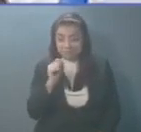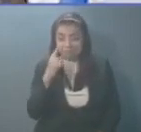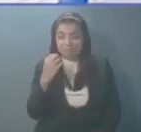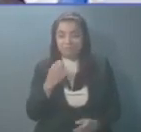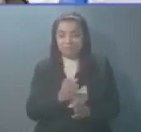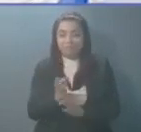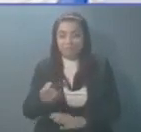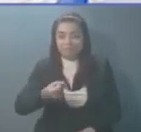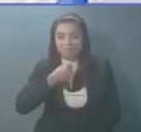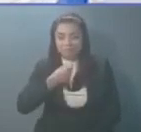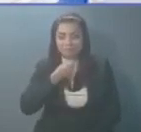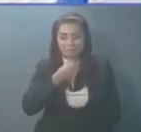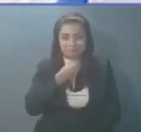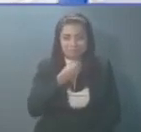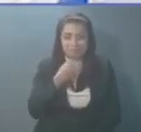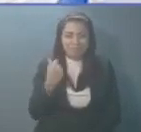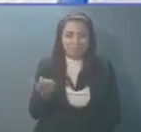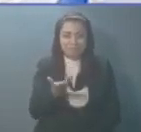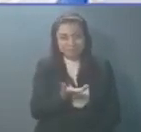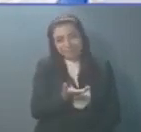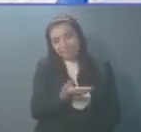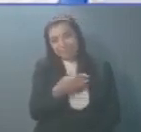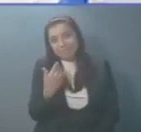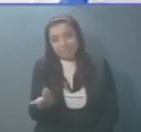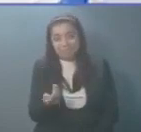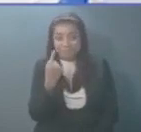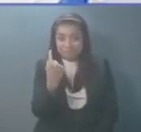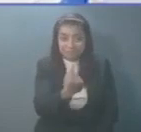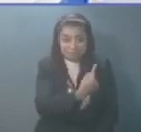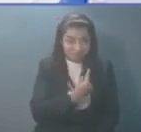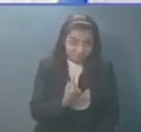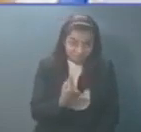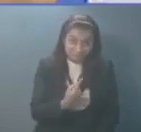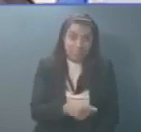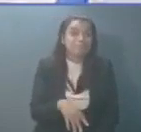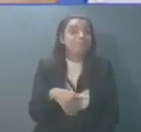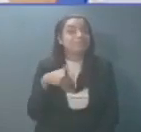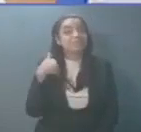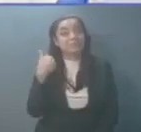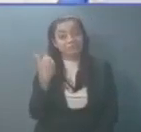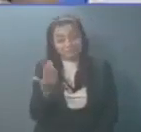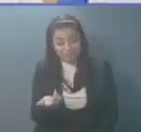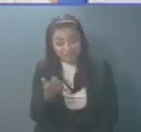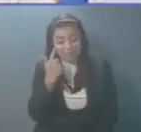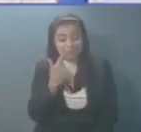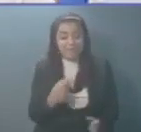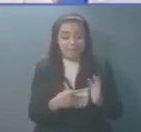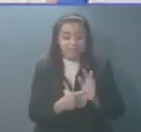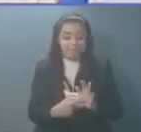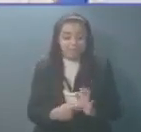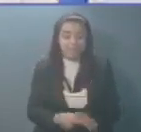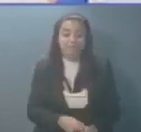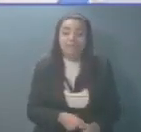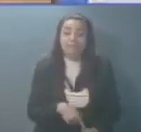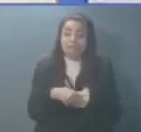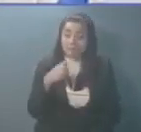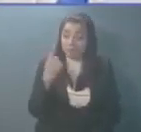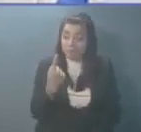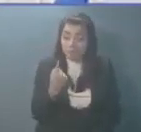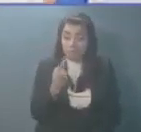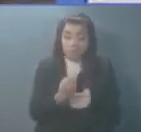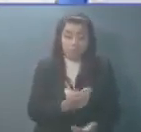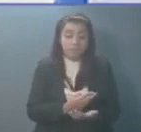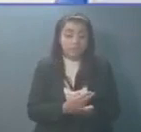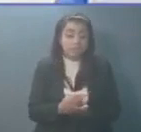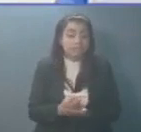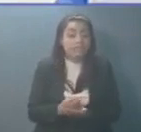¿Cómo pueden dañar la imagen de una persona que posteriormente demuestre que ha sido inocente